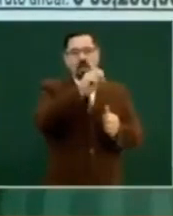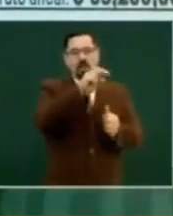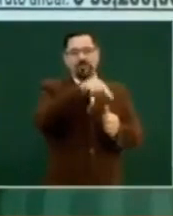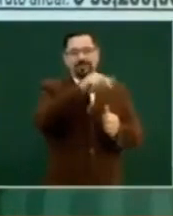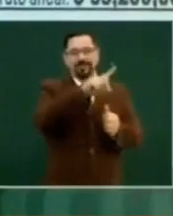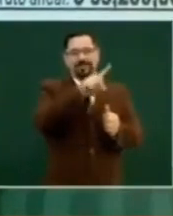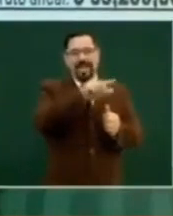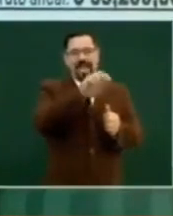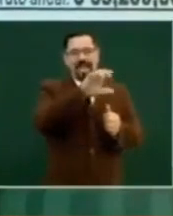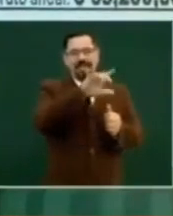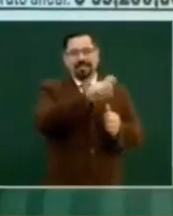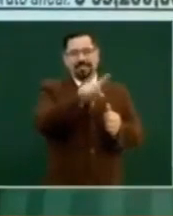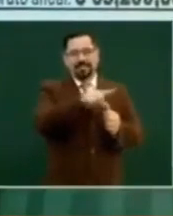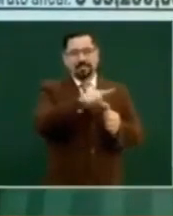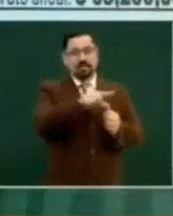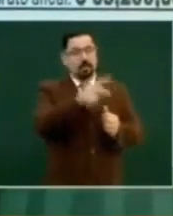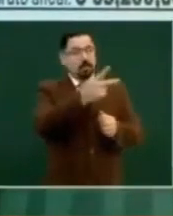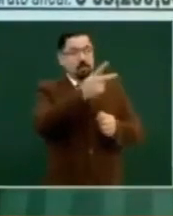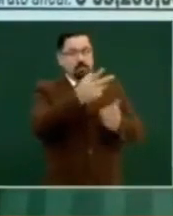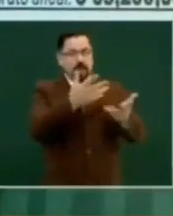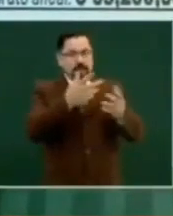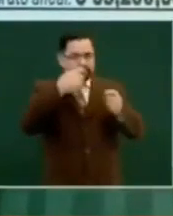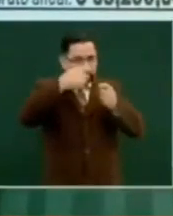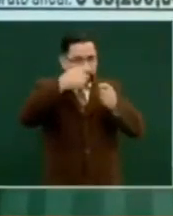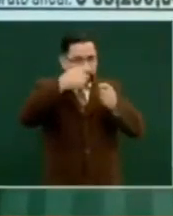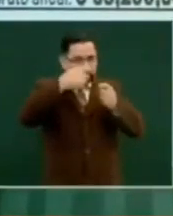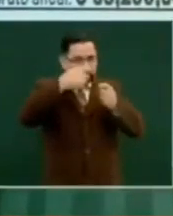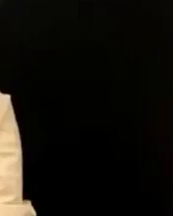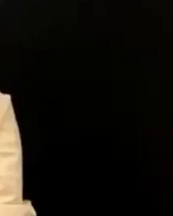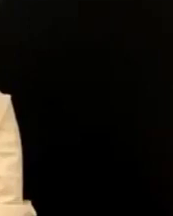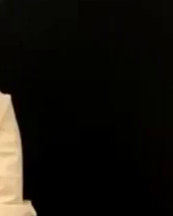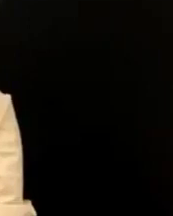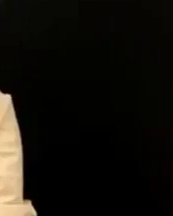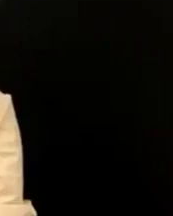imponer la mal llamada reforma educativa.